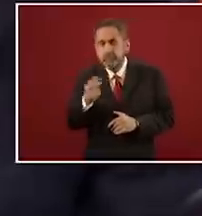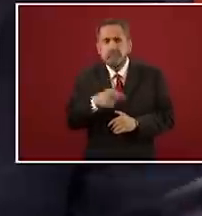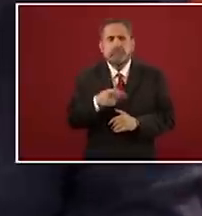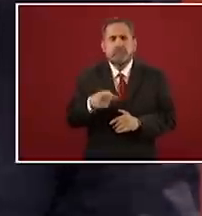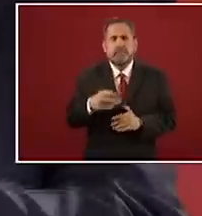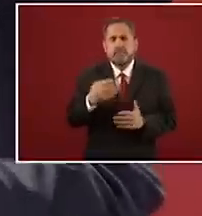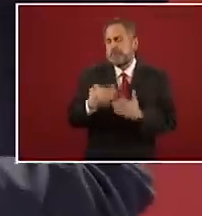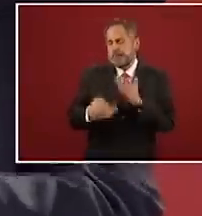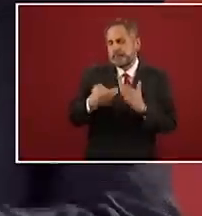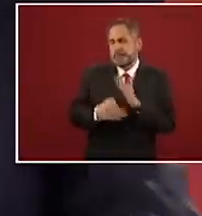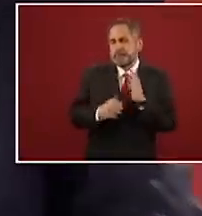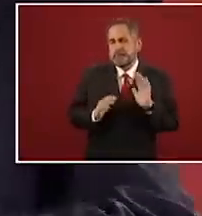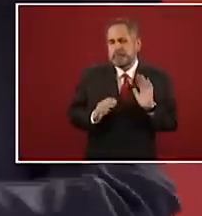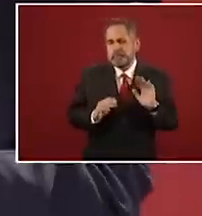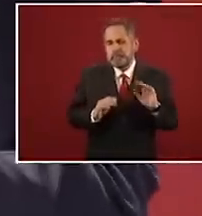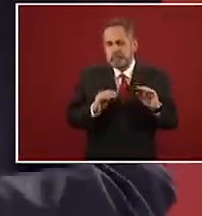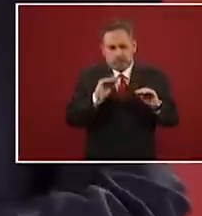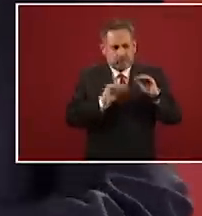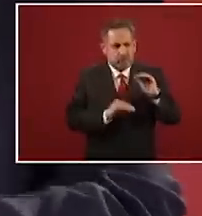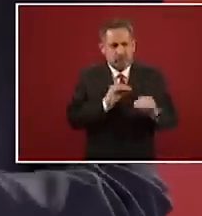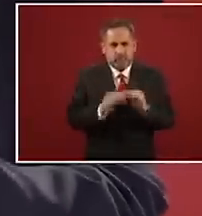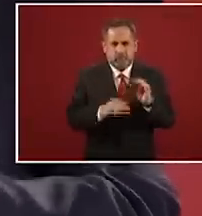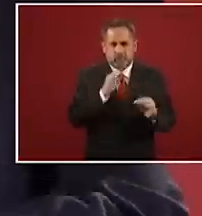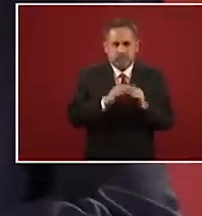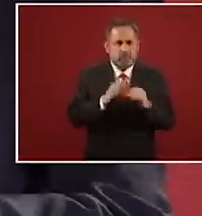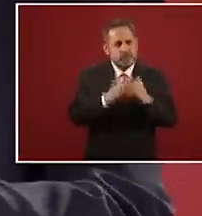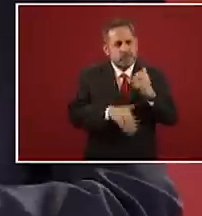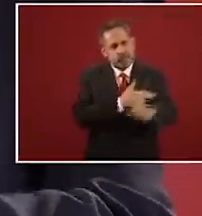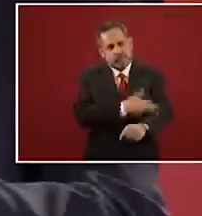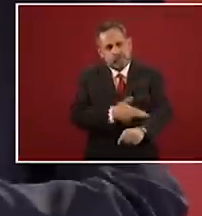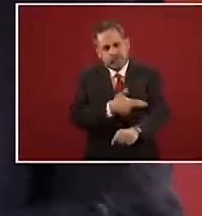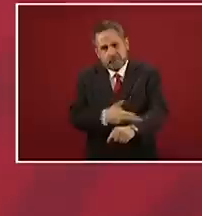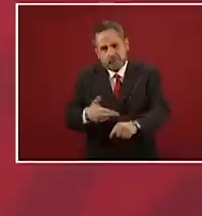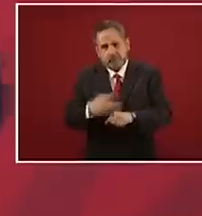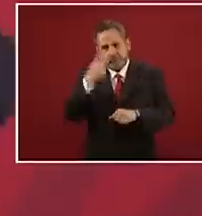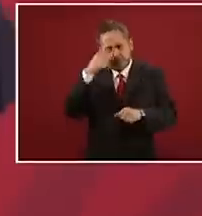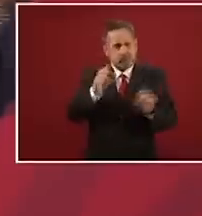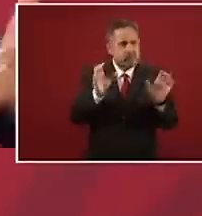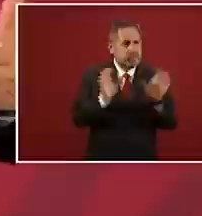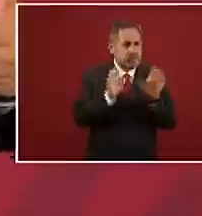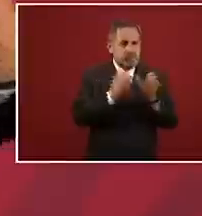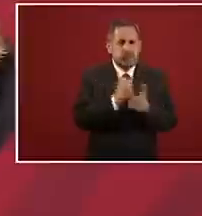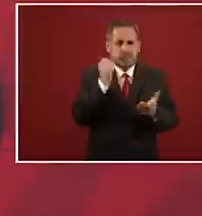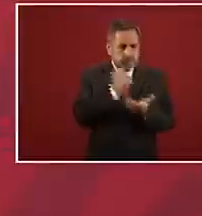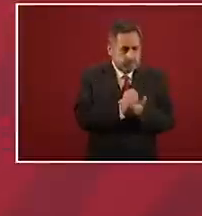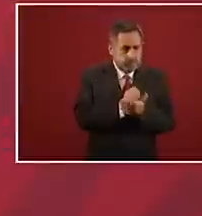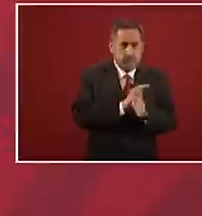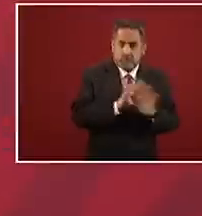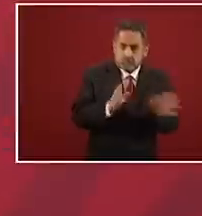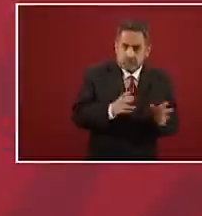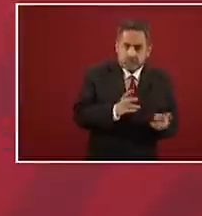hace falta terminar con todo el proceso de certificación y regresa